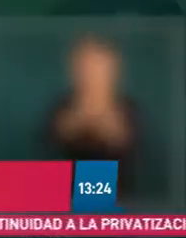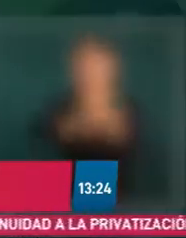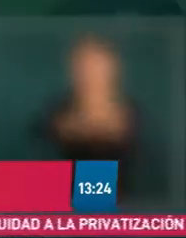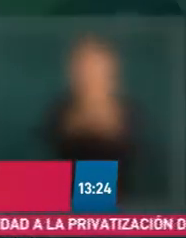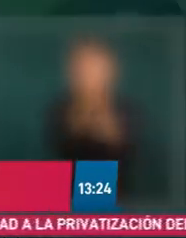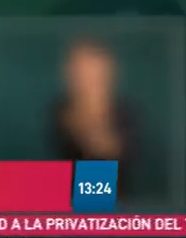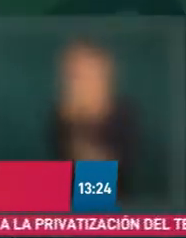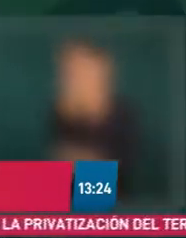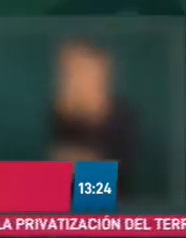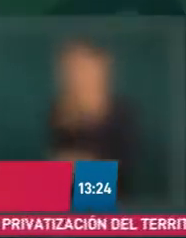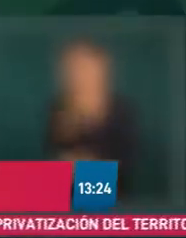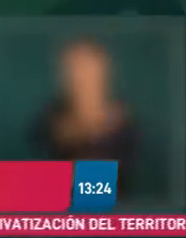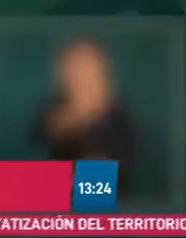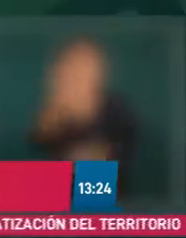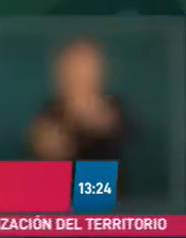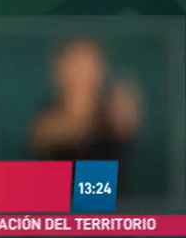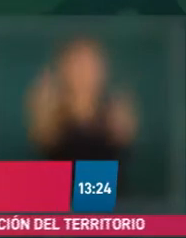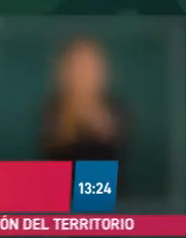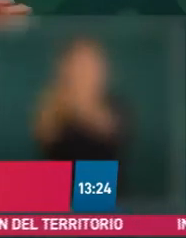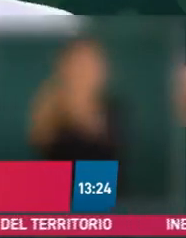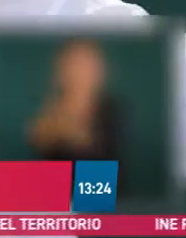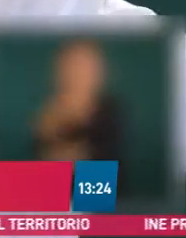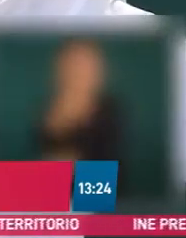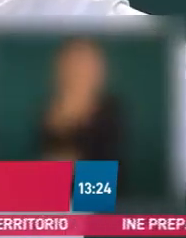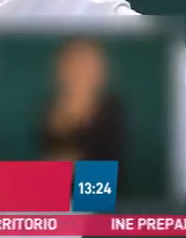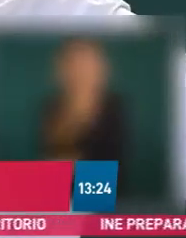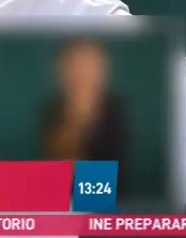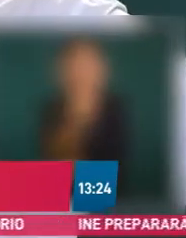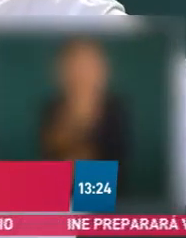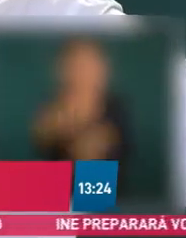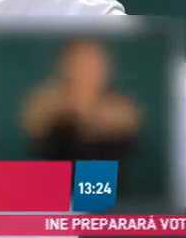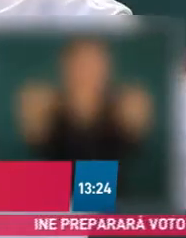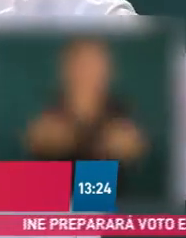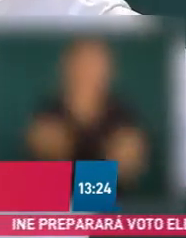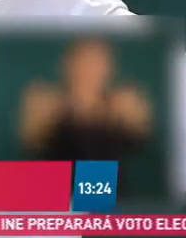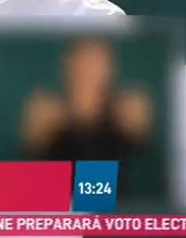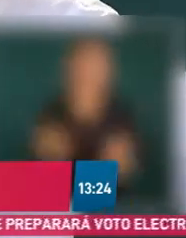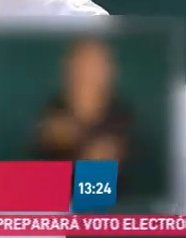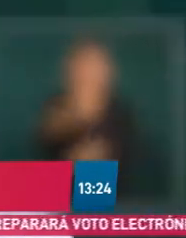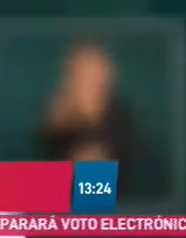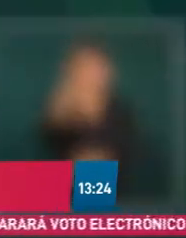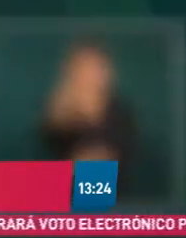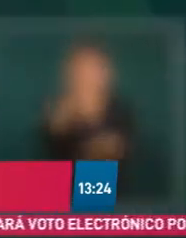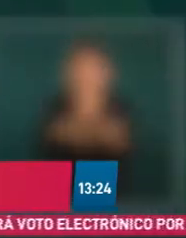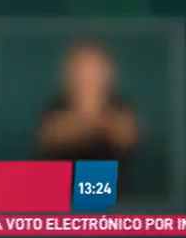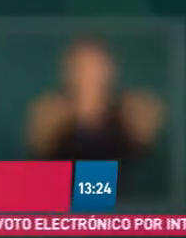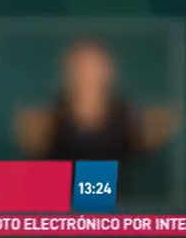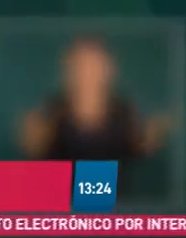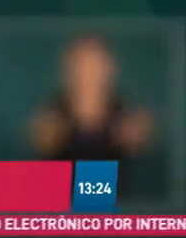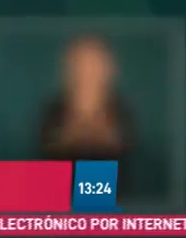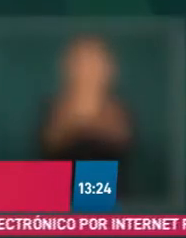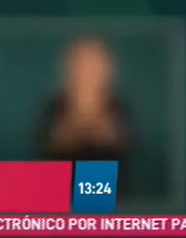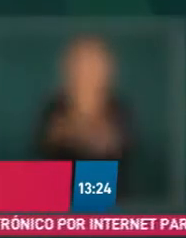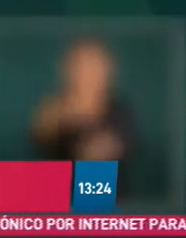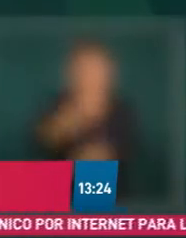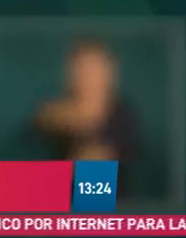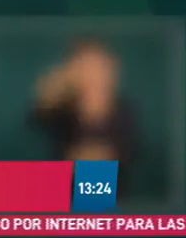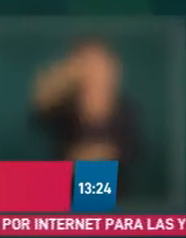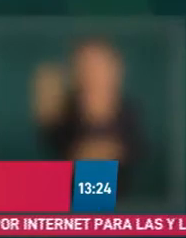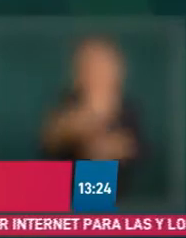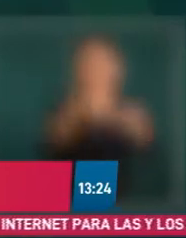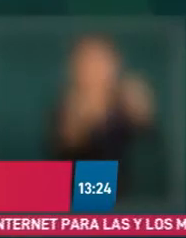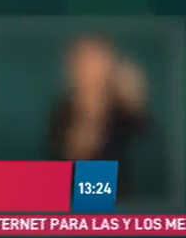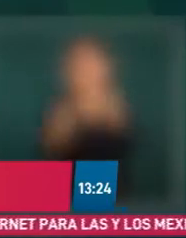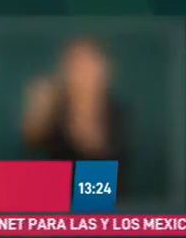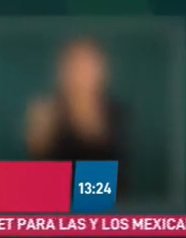derechos humanos en México, ya no hay desigualdad social en México.